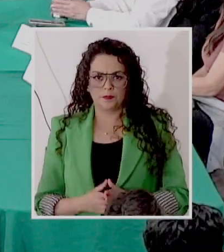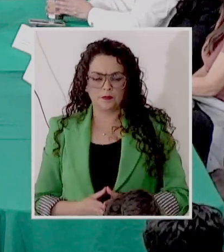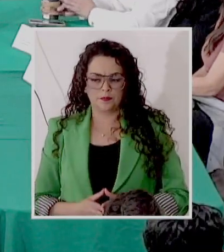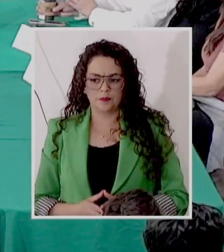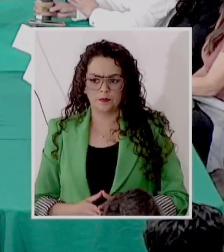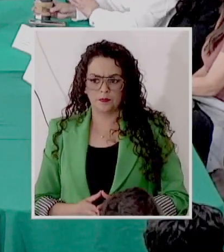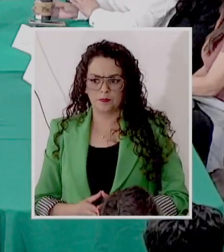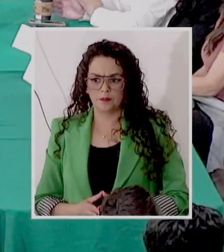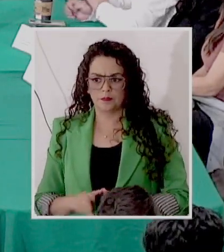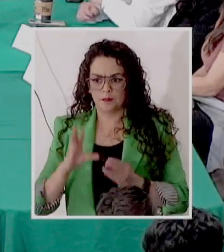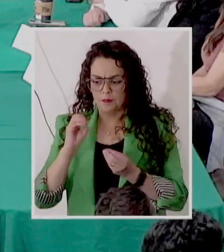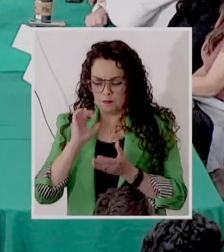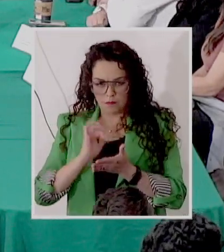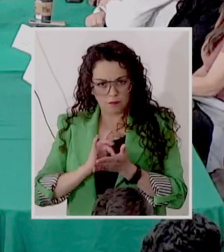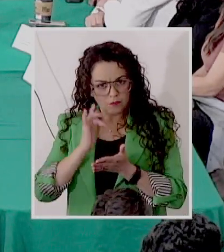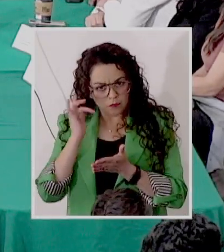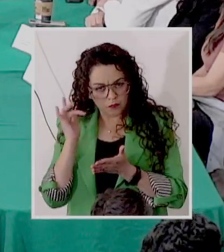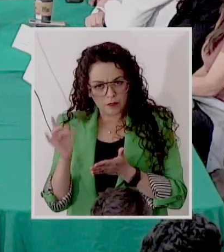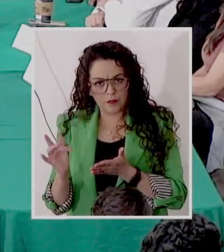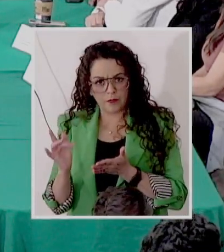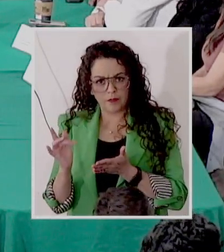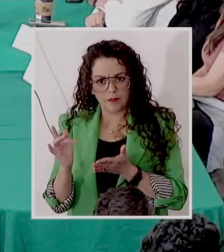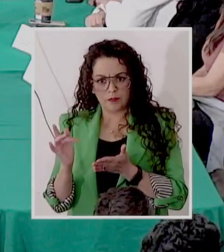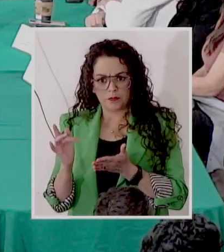Agradezco a los…